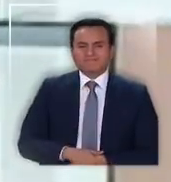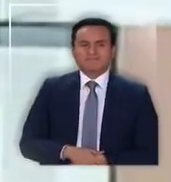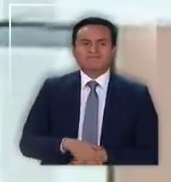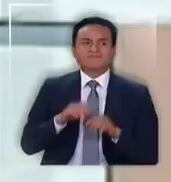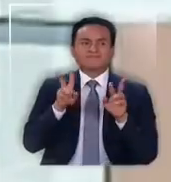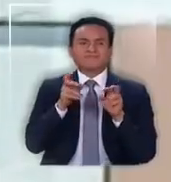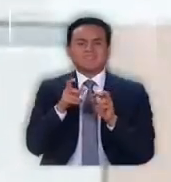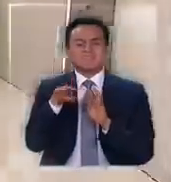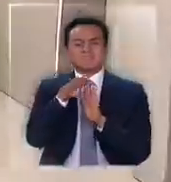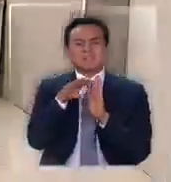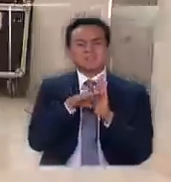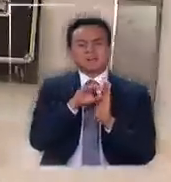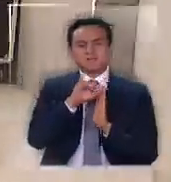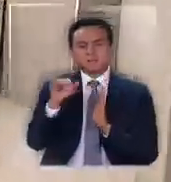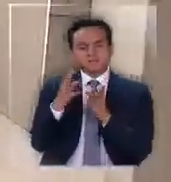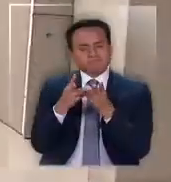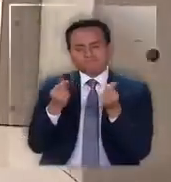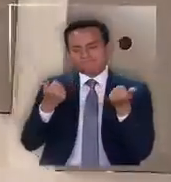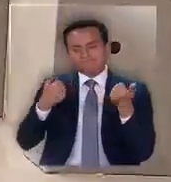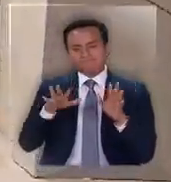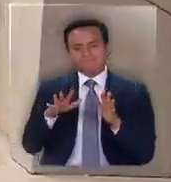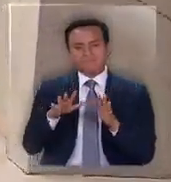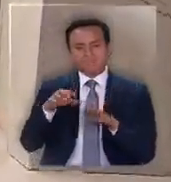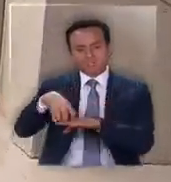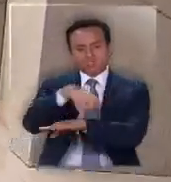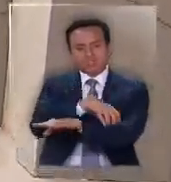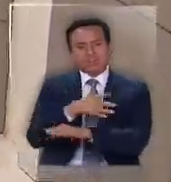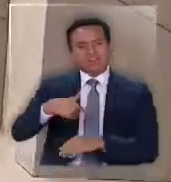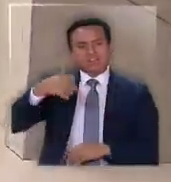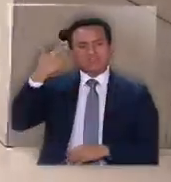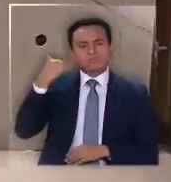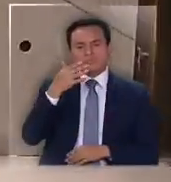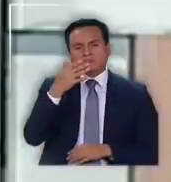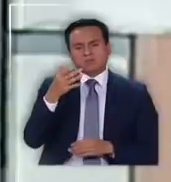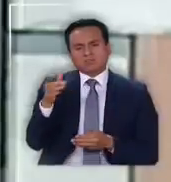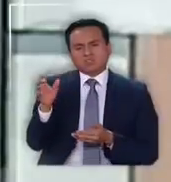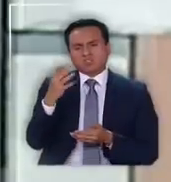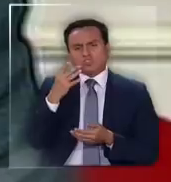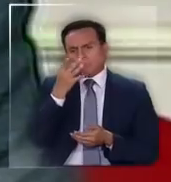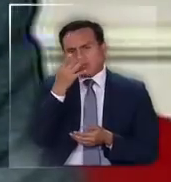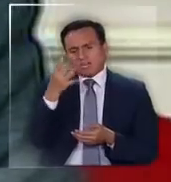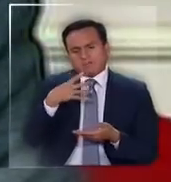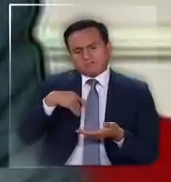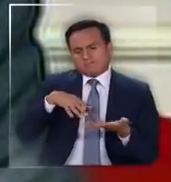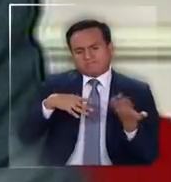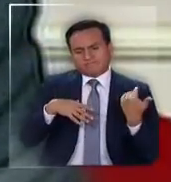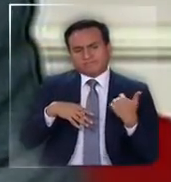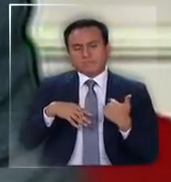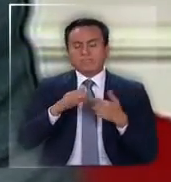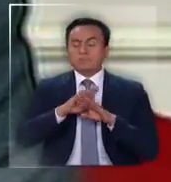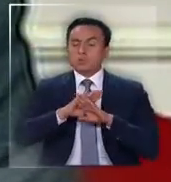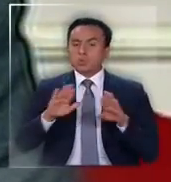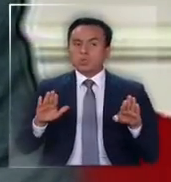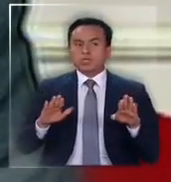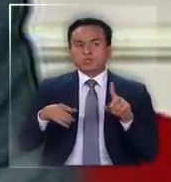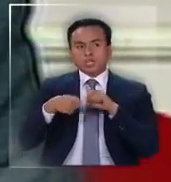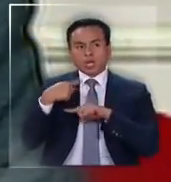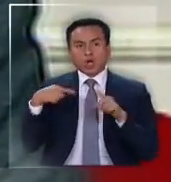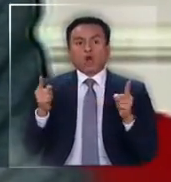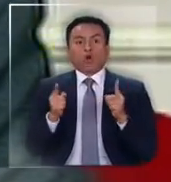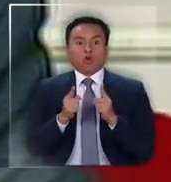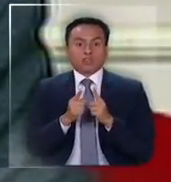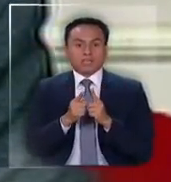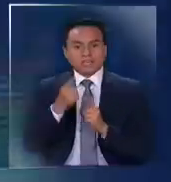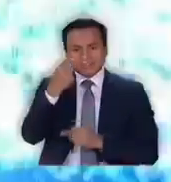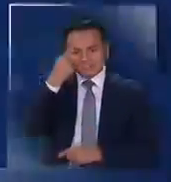Estuve ahí en ese programa, después desaparecimos. Pues si éramos de región, en esos tiempos no te pescaba nadie. Y así todo terminó. Historia bien corta hubiese